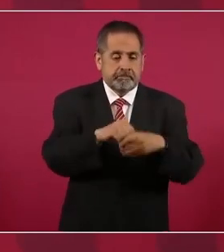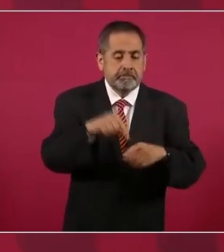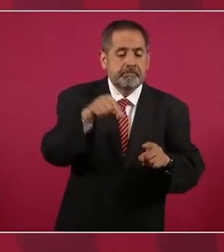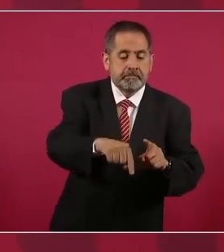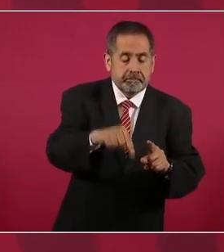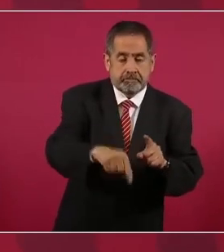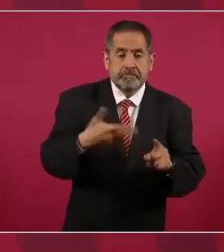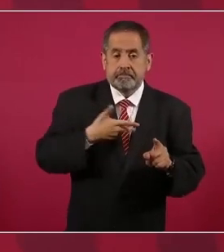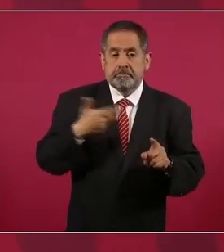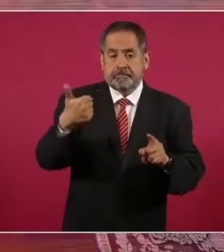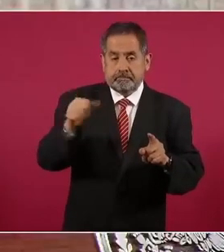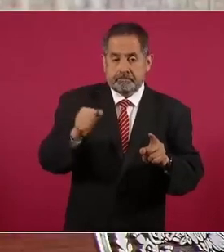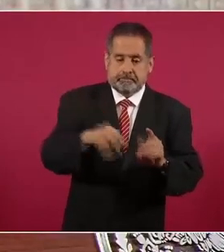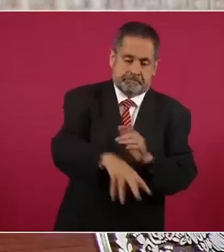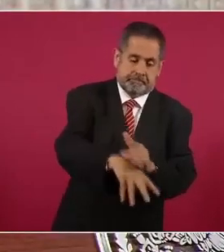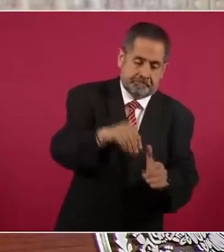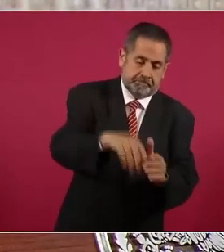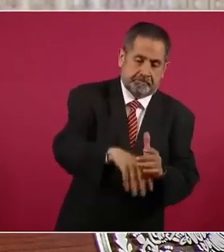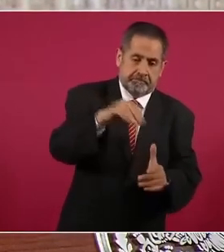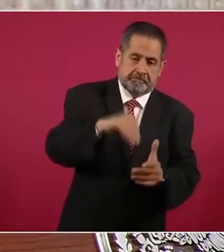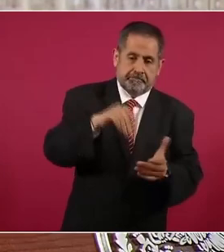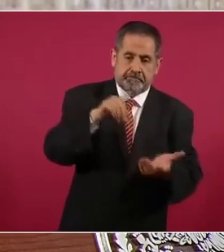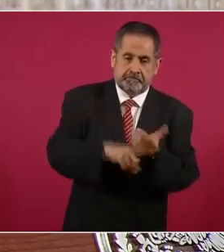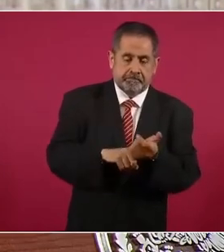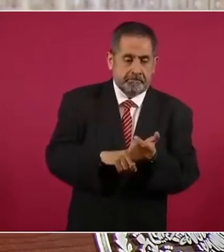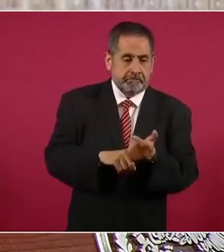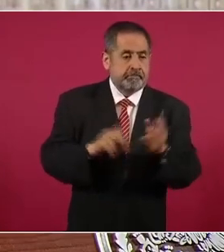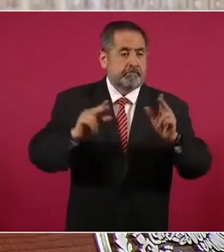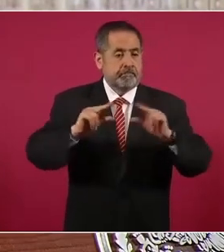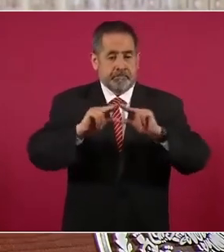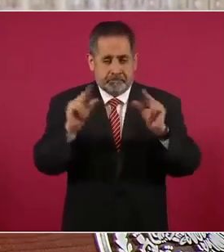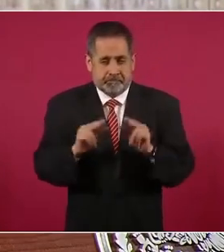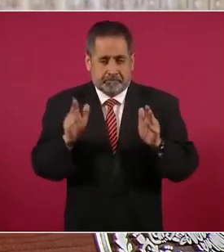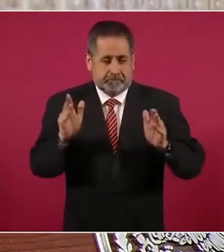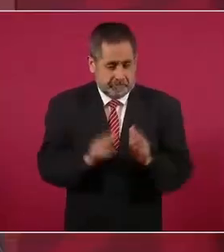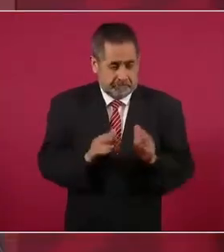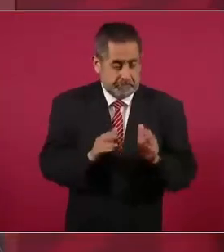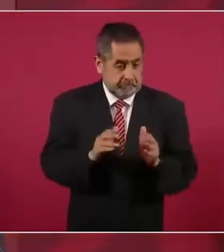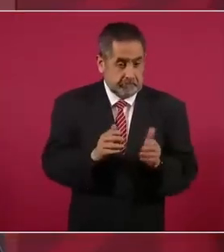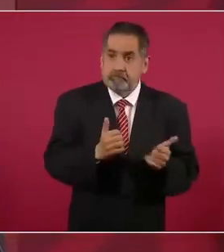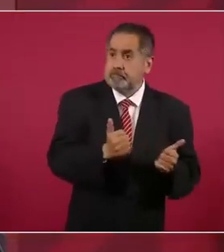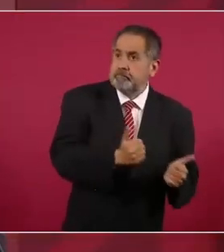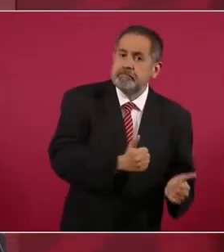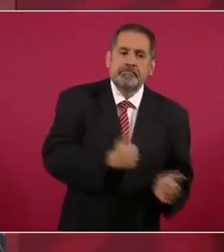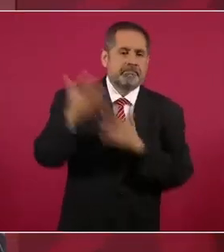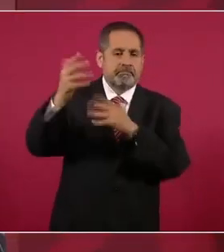gas, se va a congelar y se va a llevar a Europa.